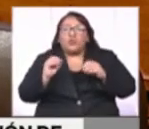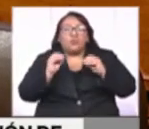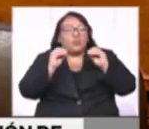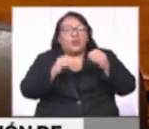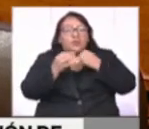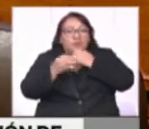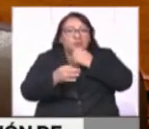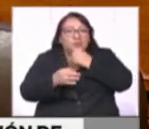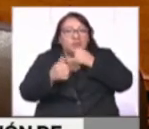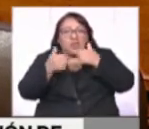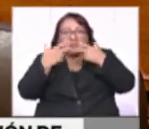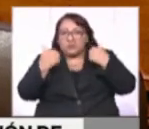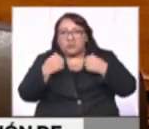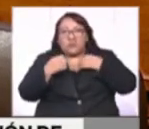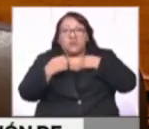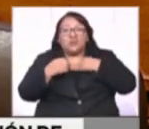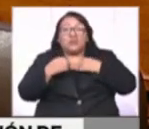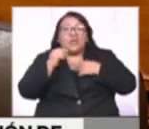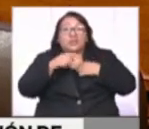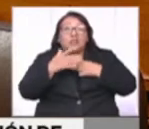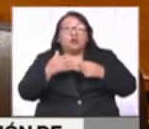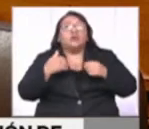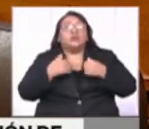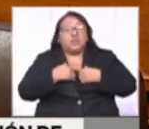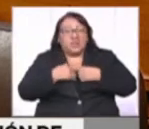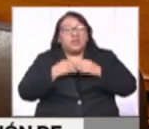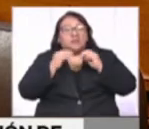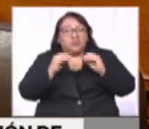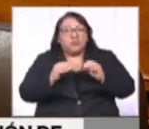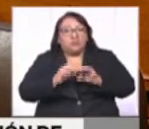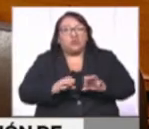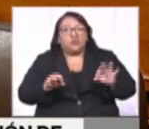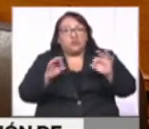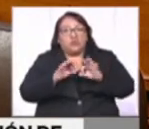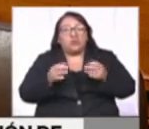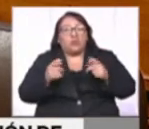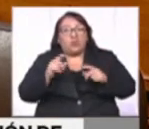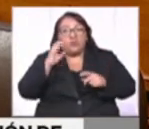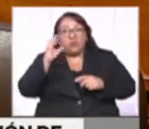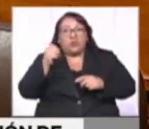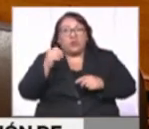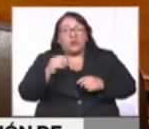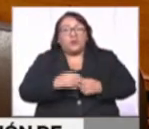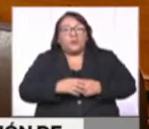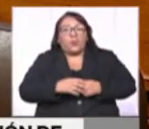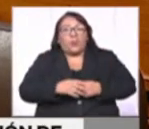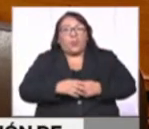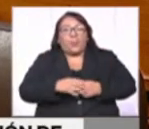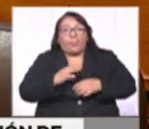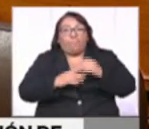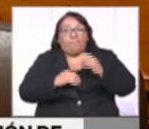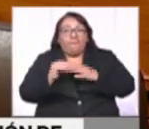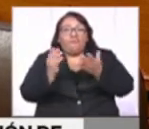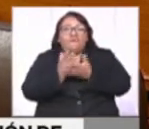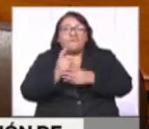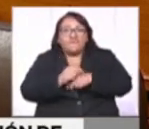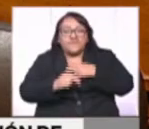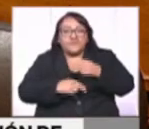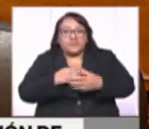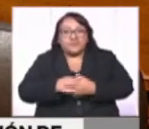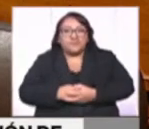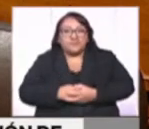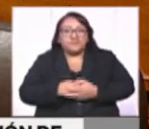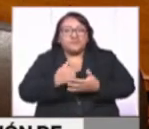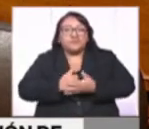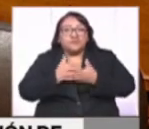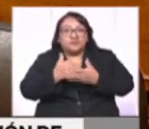la realidad de la Amazonía. Esas cosas deberían sí tenerse en cuenta cuando se crea o se quiere construir una escuela nacional que va a